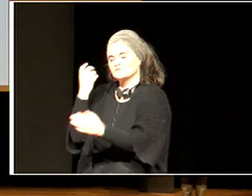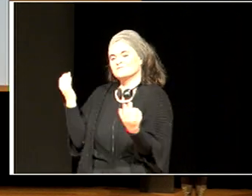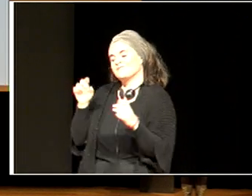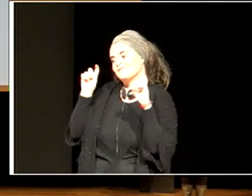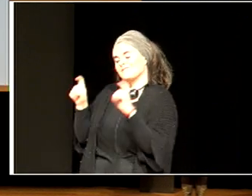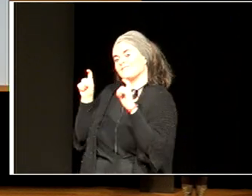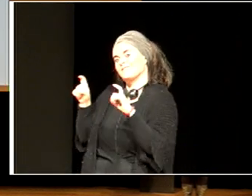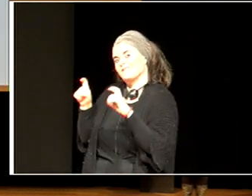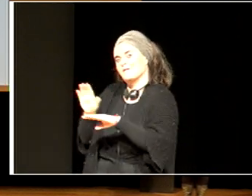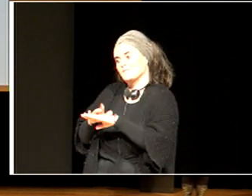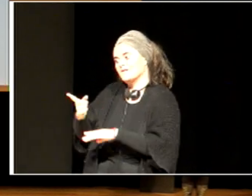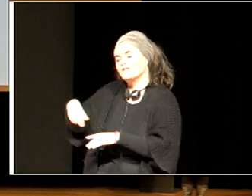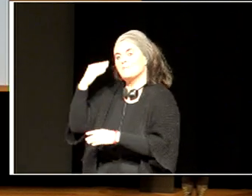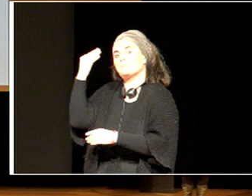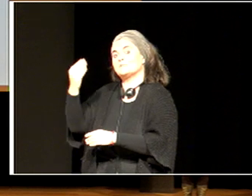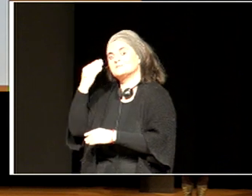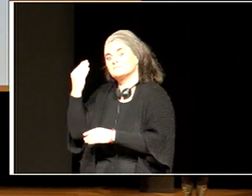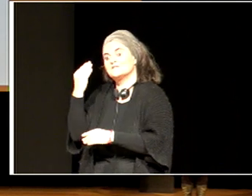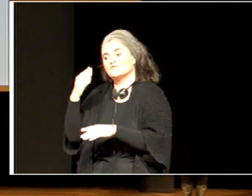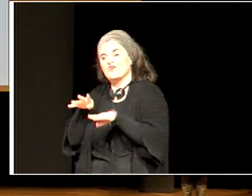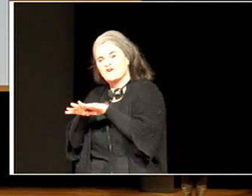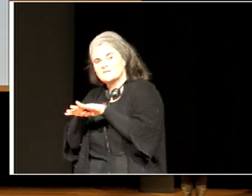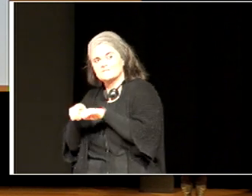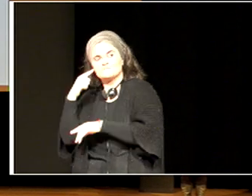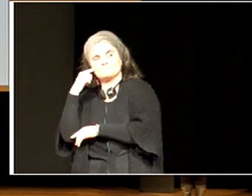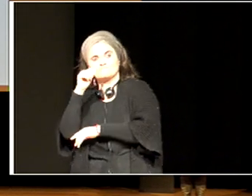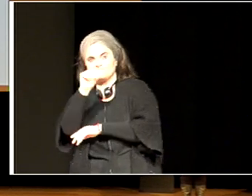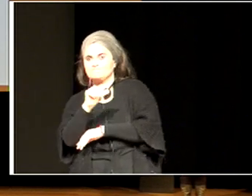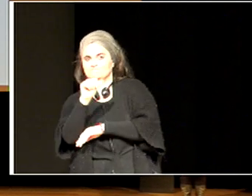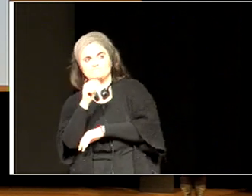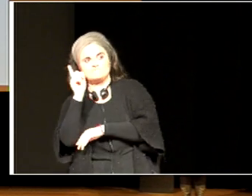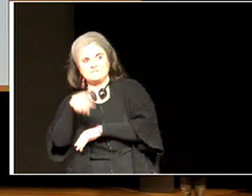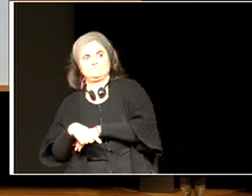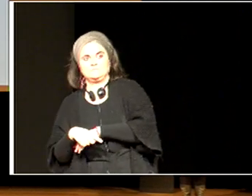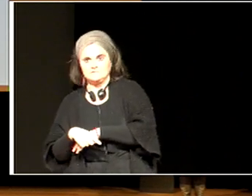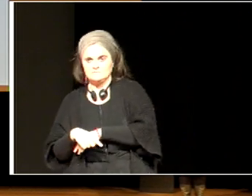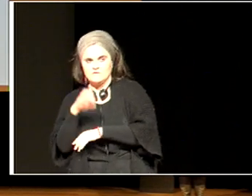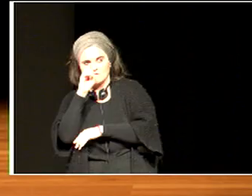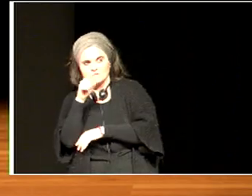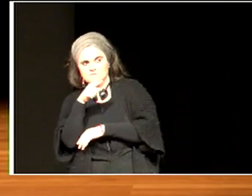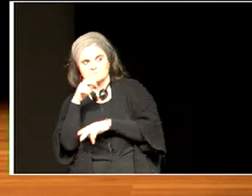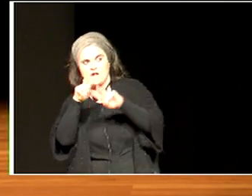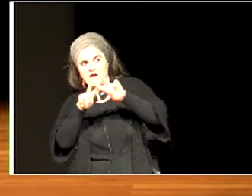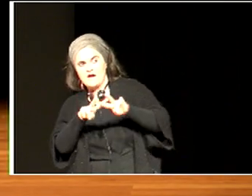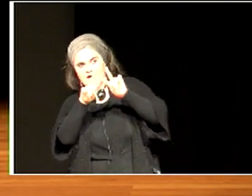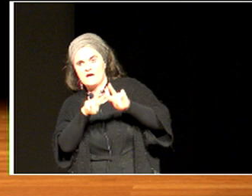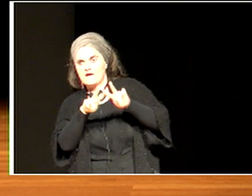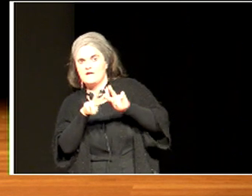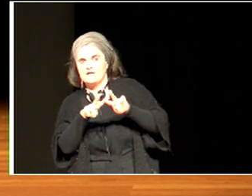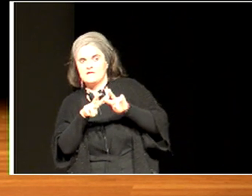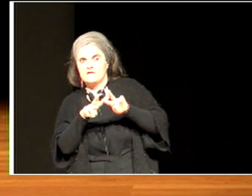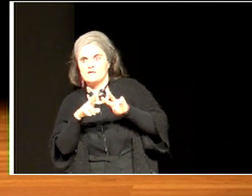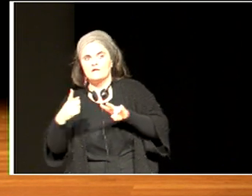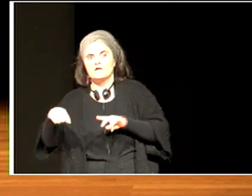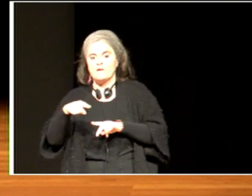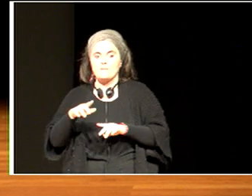pensamiento crítico ante el sexismo tenemos que enseñar a ese alumnado a analizar tanto la realidad de su